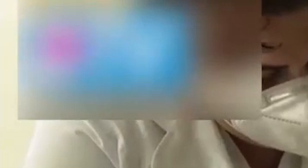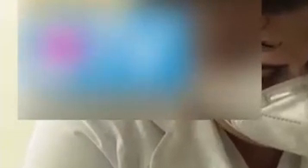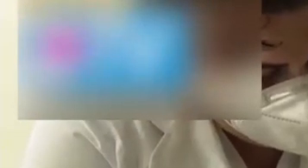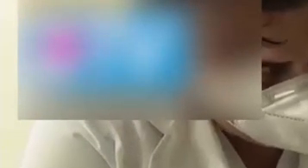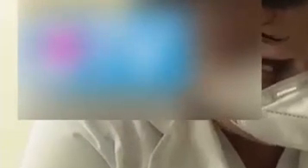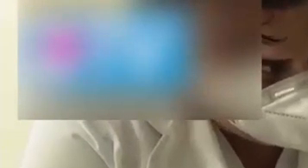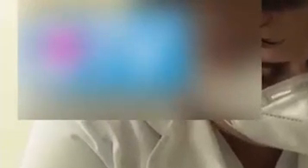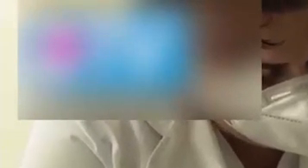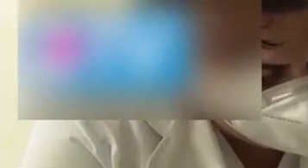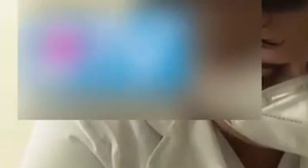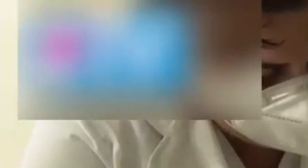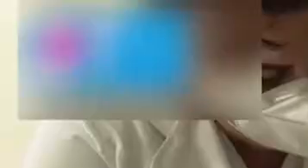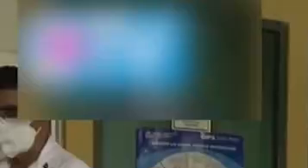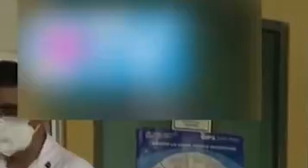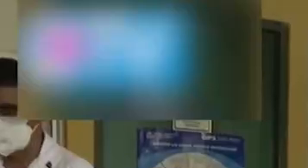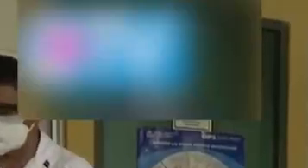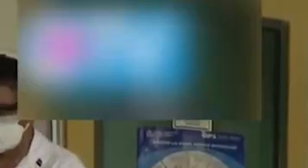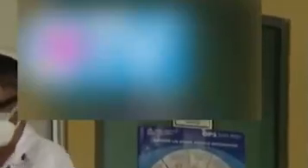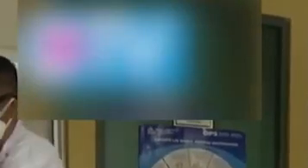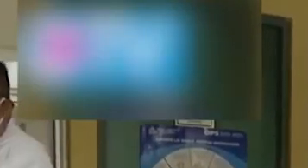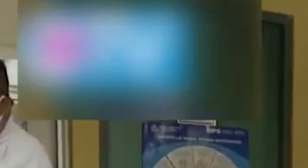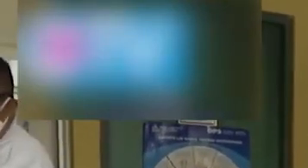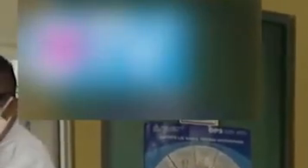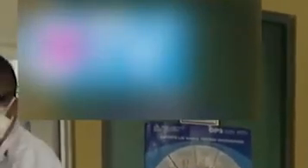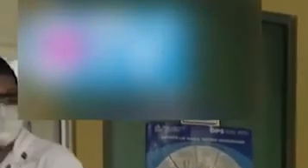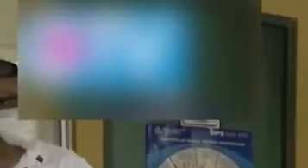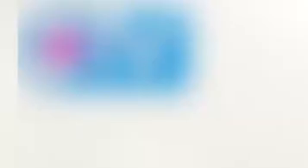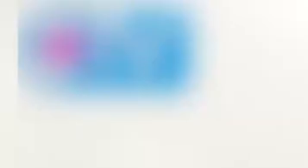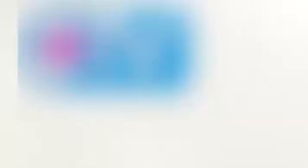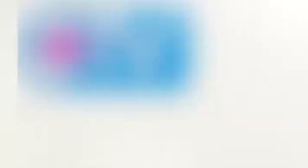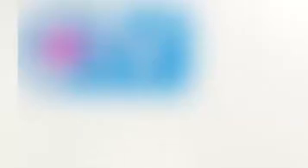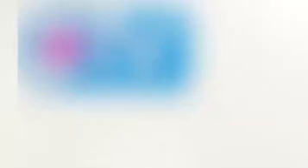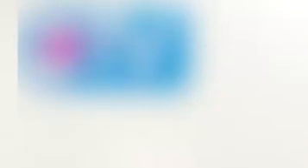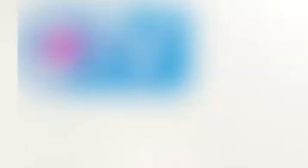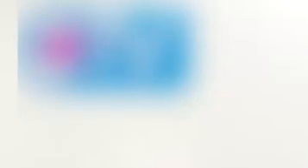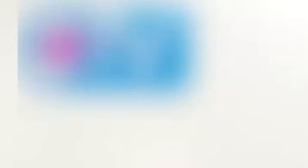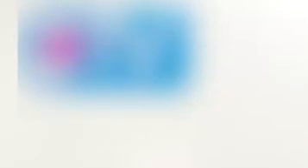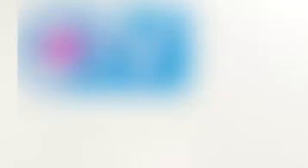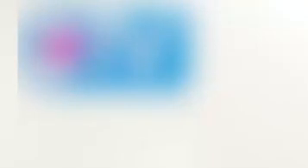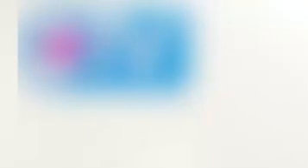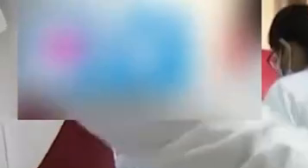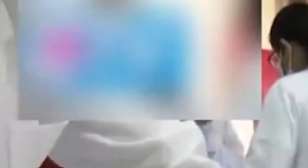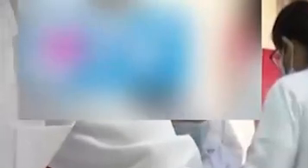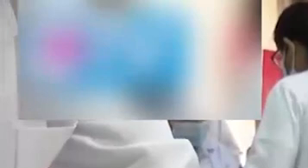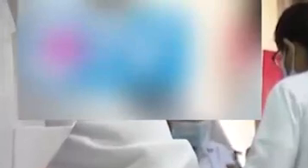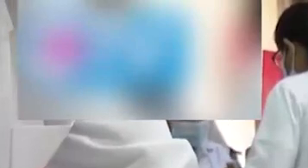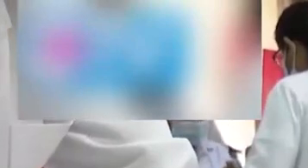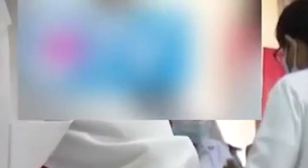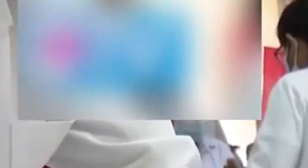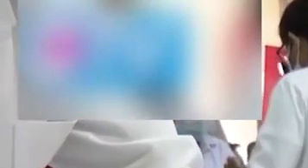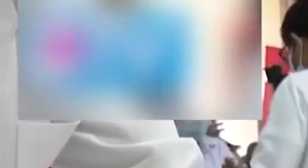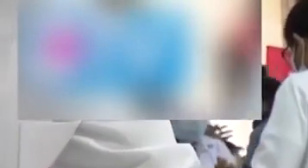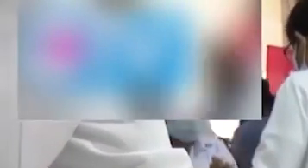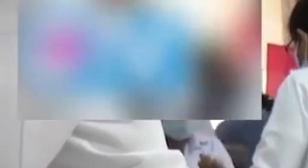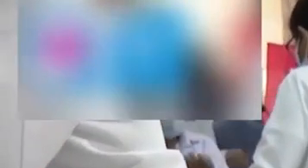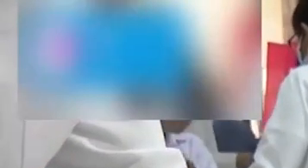conocer los departamentos donde se estará aplicando las primeras y segundas dosis de vacunas. Recomendando es el cuidado,